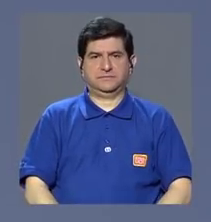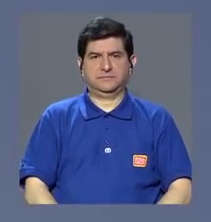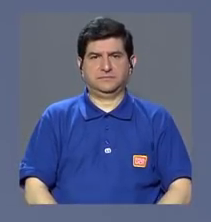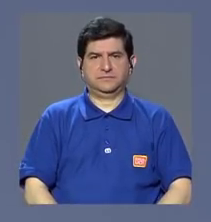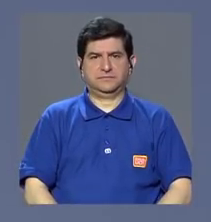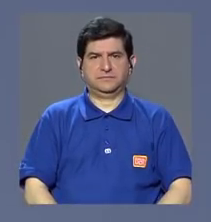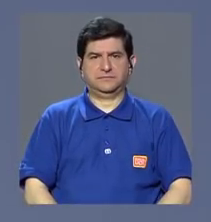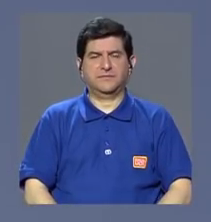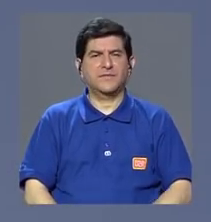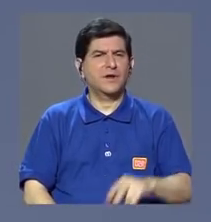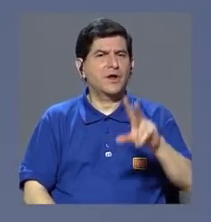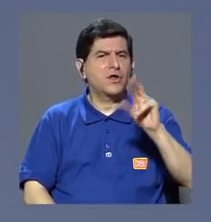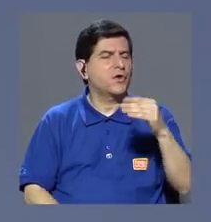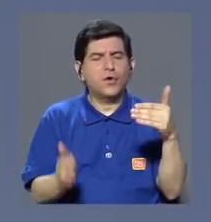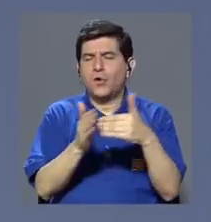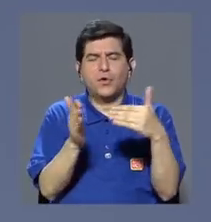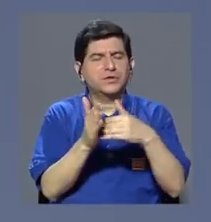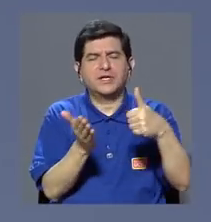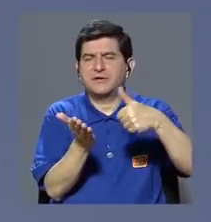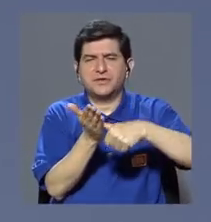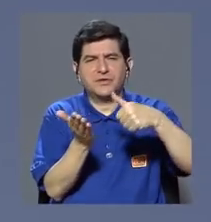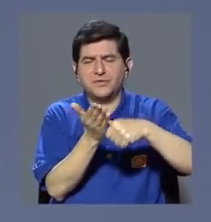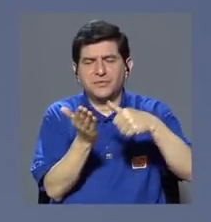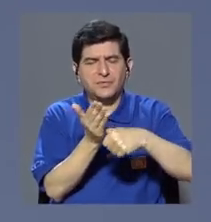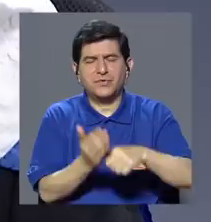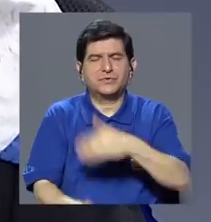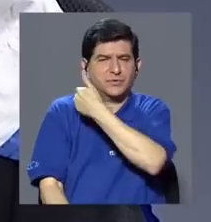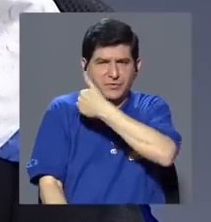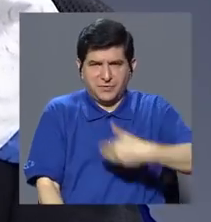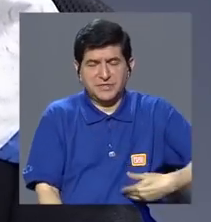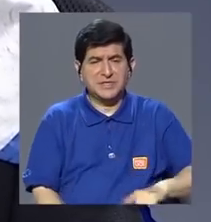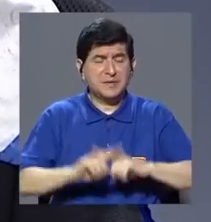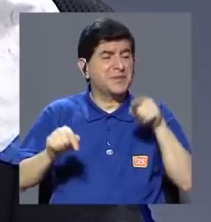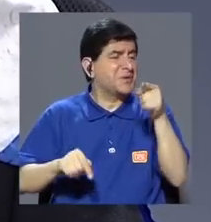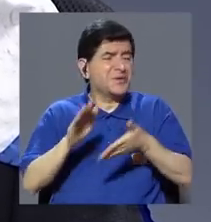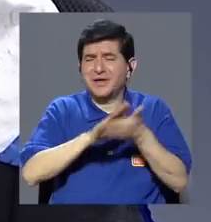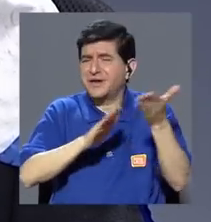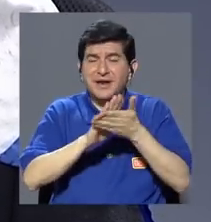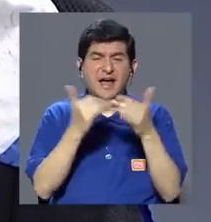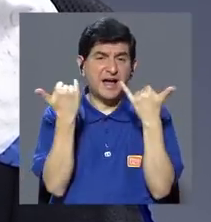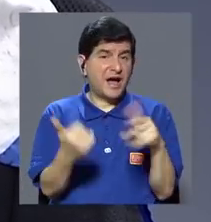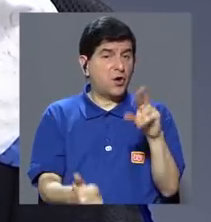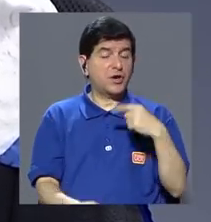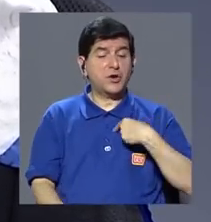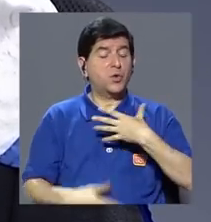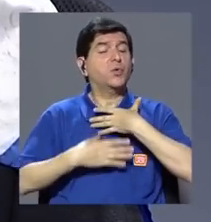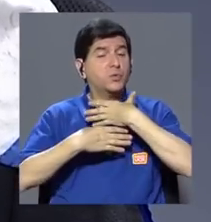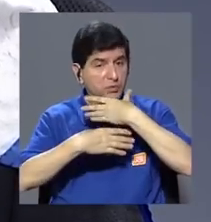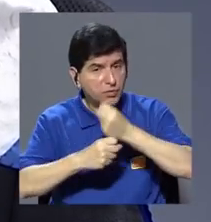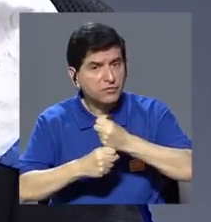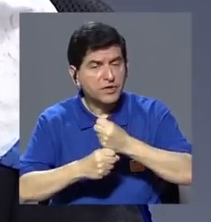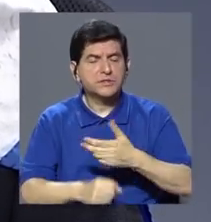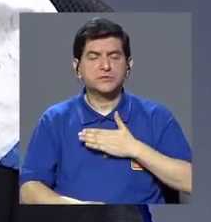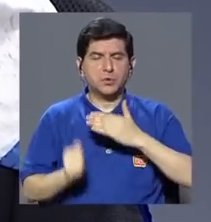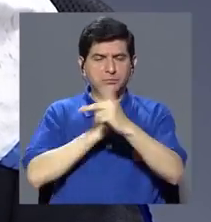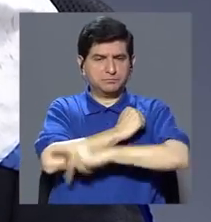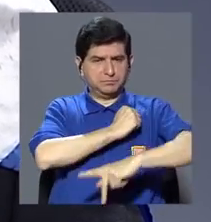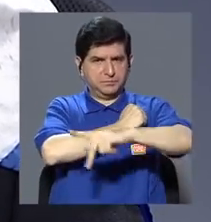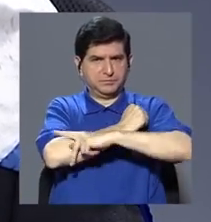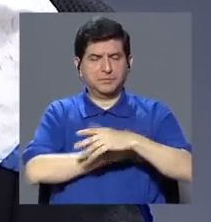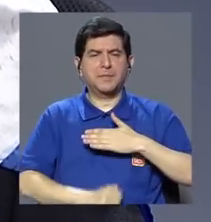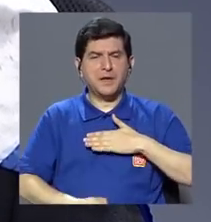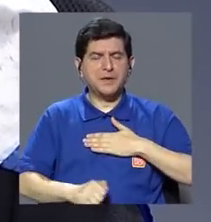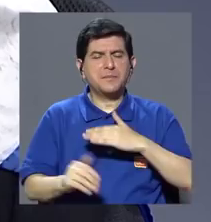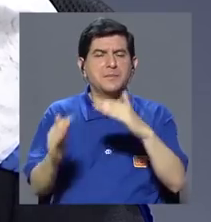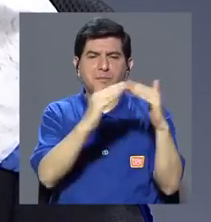no a la reelección pero daniel ortega no se va a ir no se va a ir ahorita pero yo confío en mi país en mi